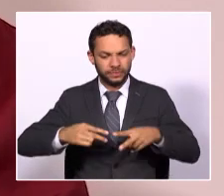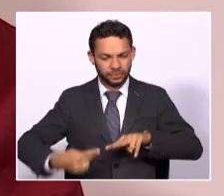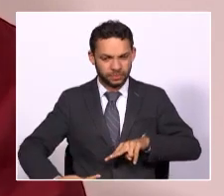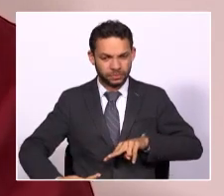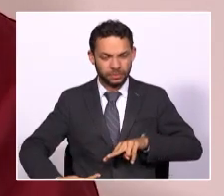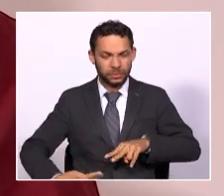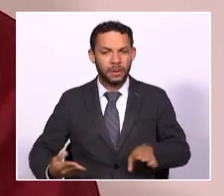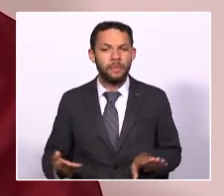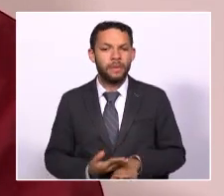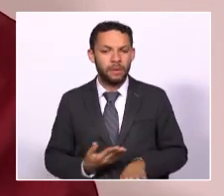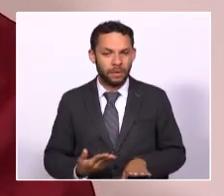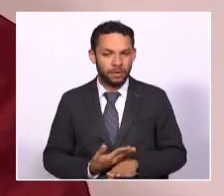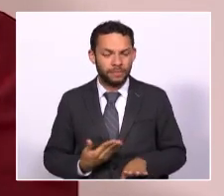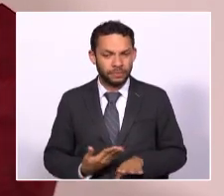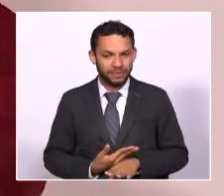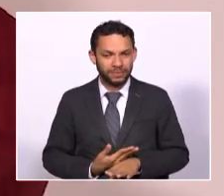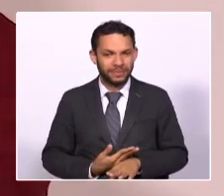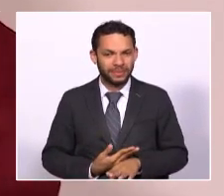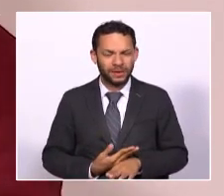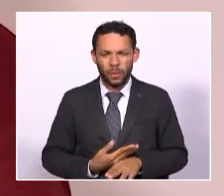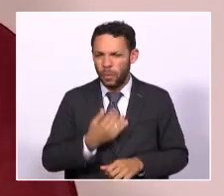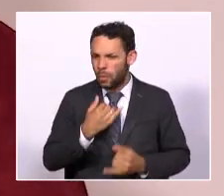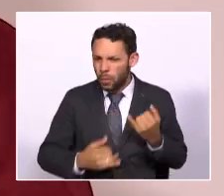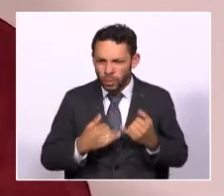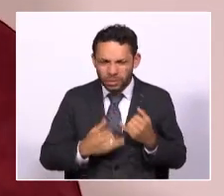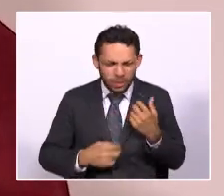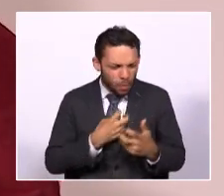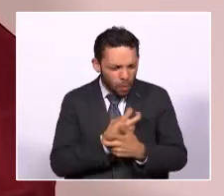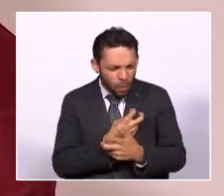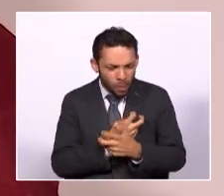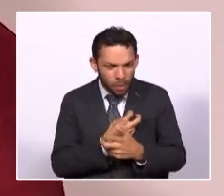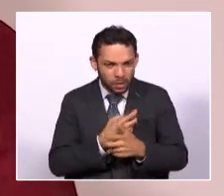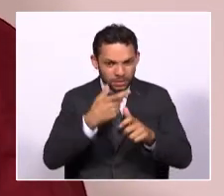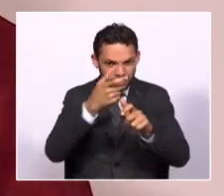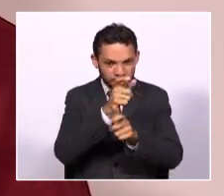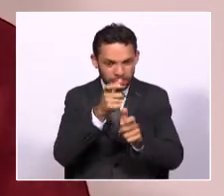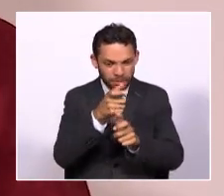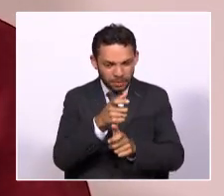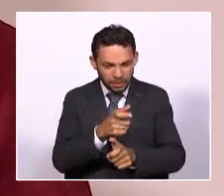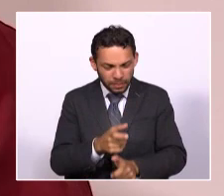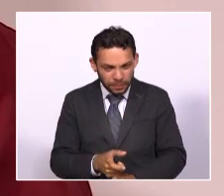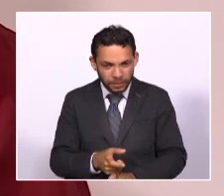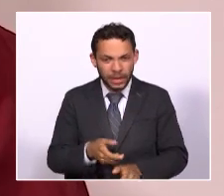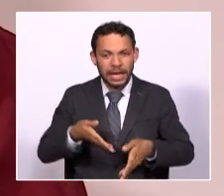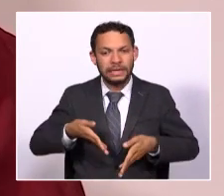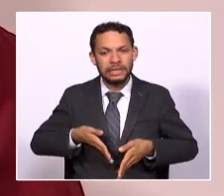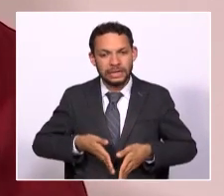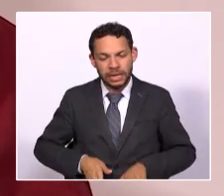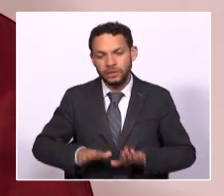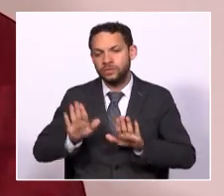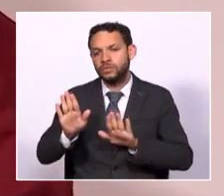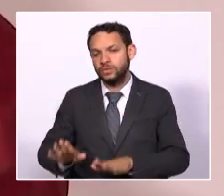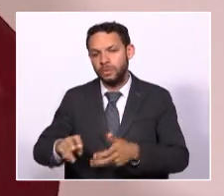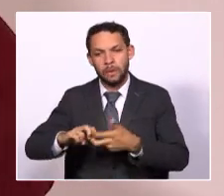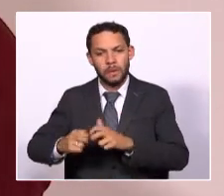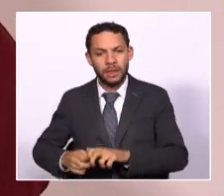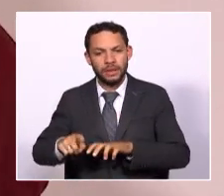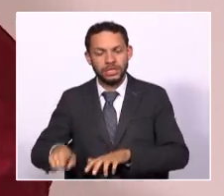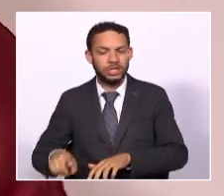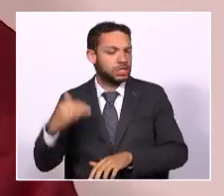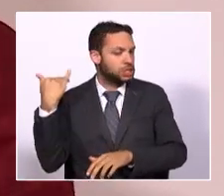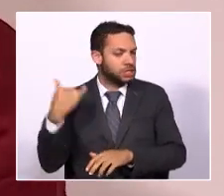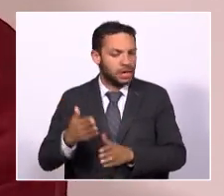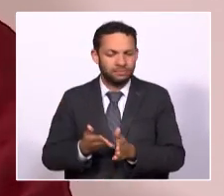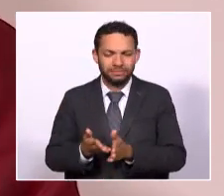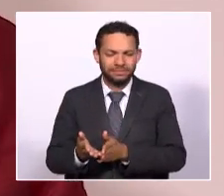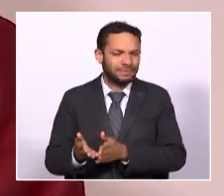es el trastorno de la rotoescoliosis, una escoliosis congénita, es que la persona nace con ese trastorno y a lo largo del